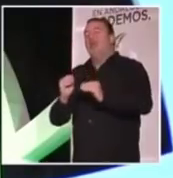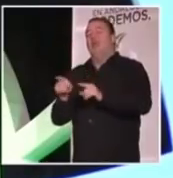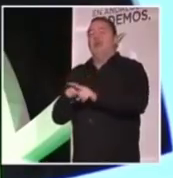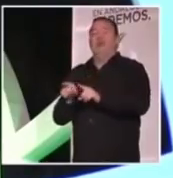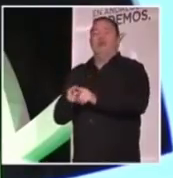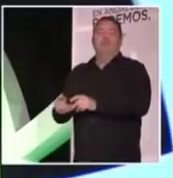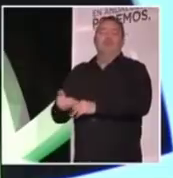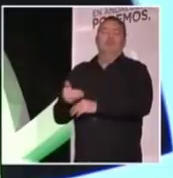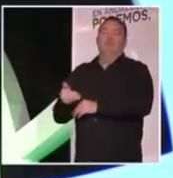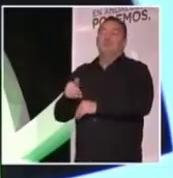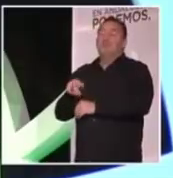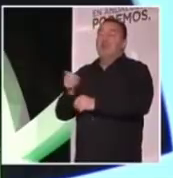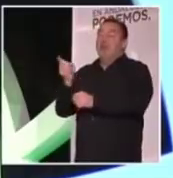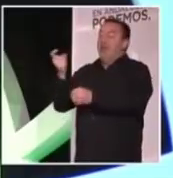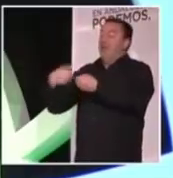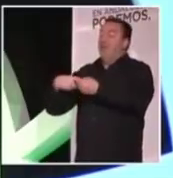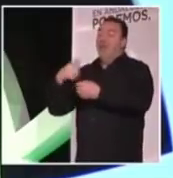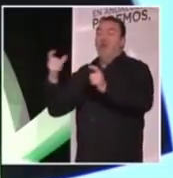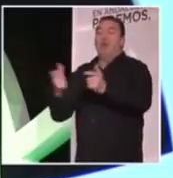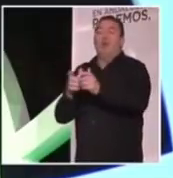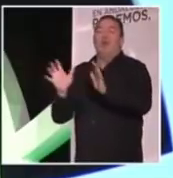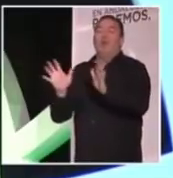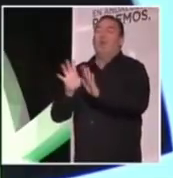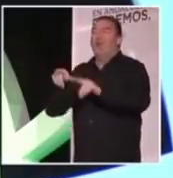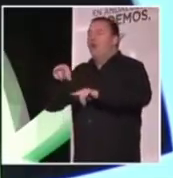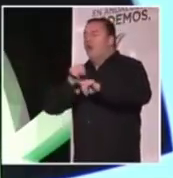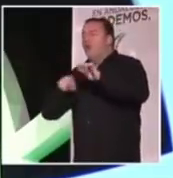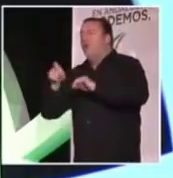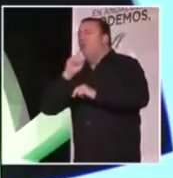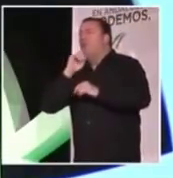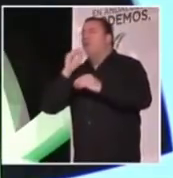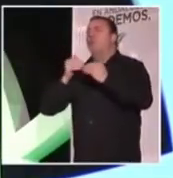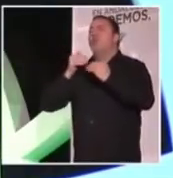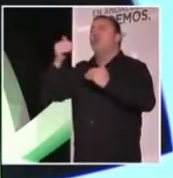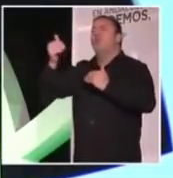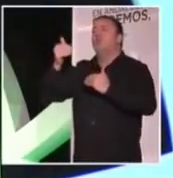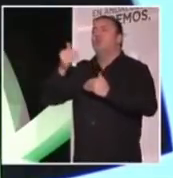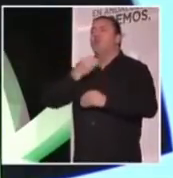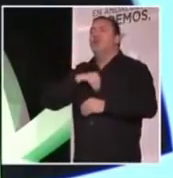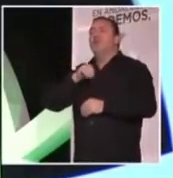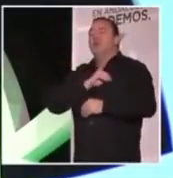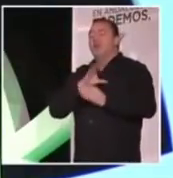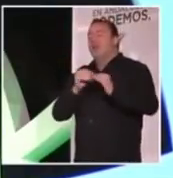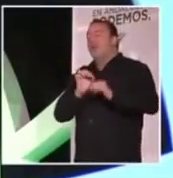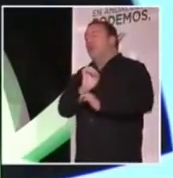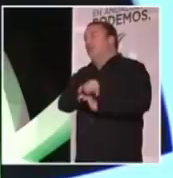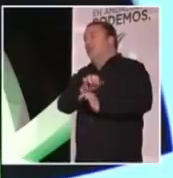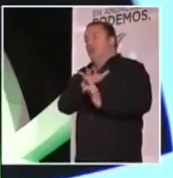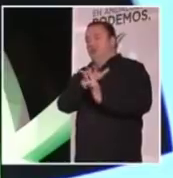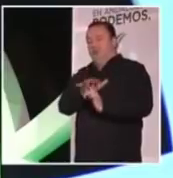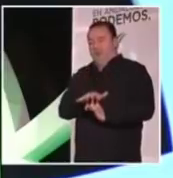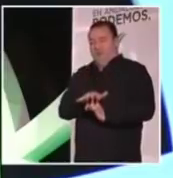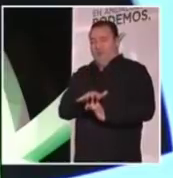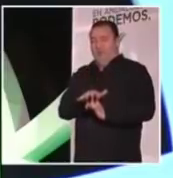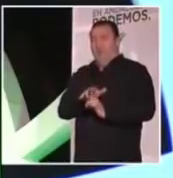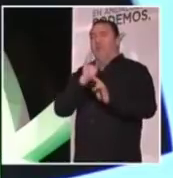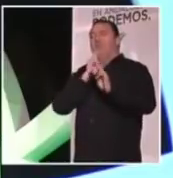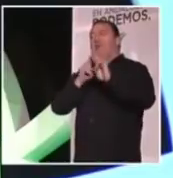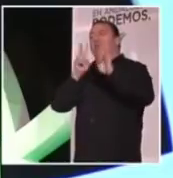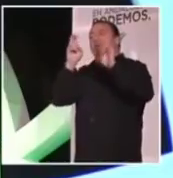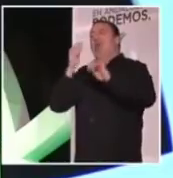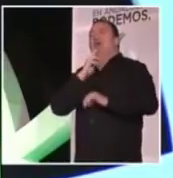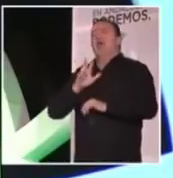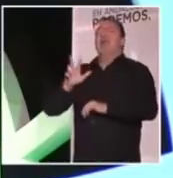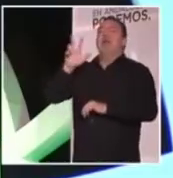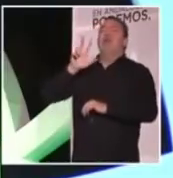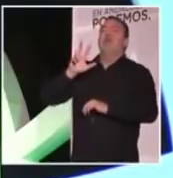a esas reuniones en las que se estaba decidiendo cómo iba a ser el futuro de nuestro país. Términos como